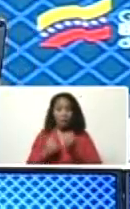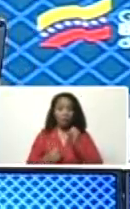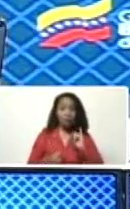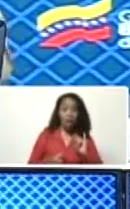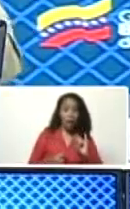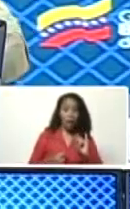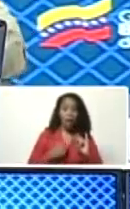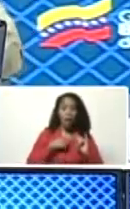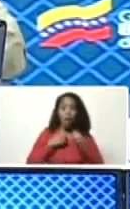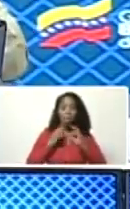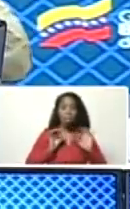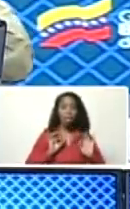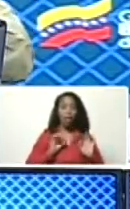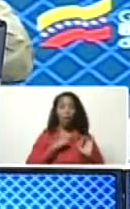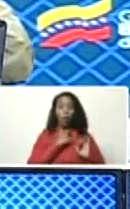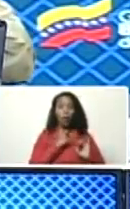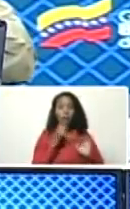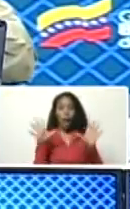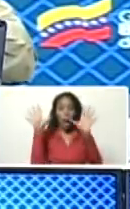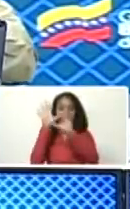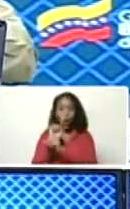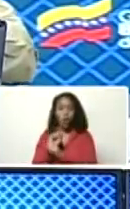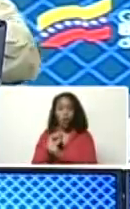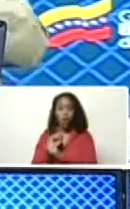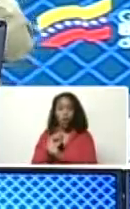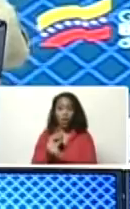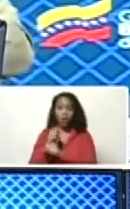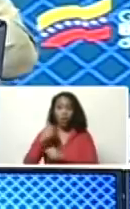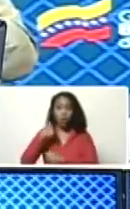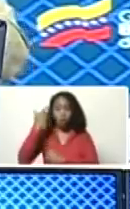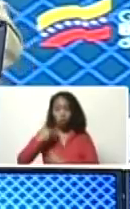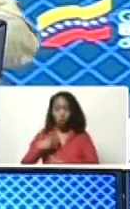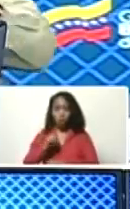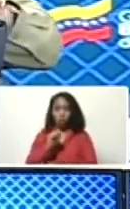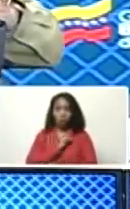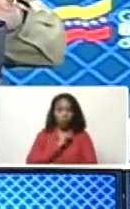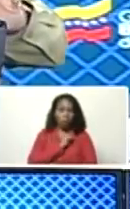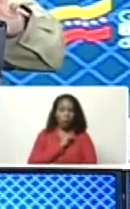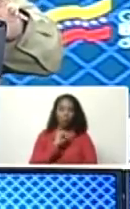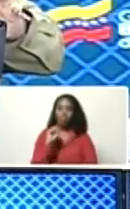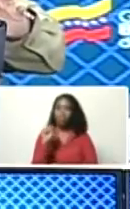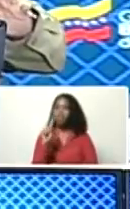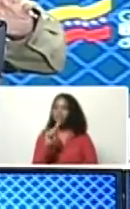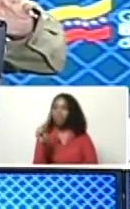sin corbata y de noche soy un cobarde. No,